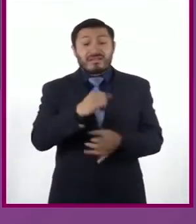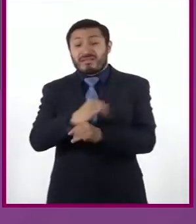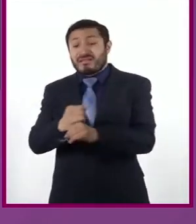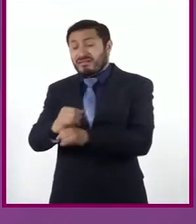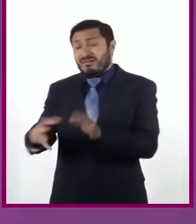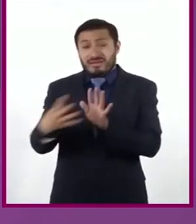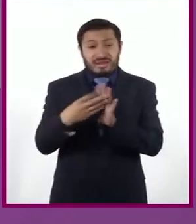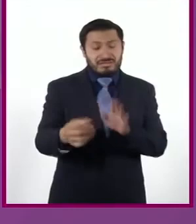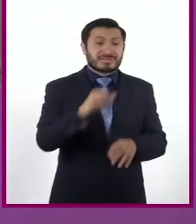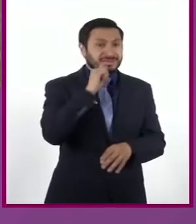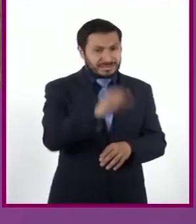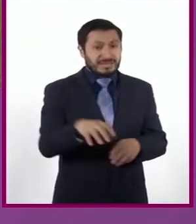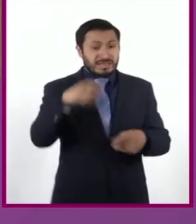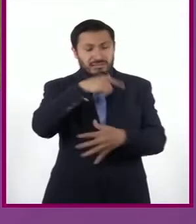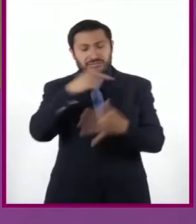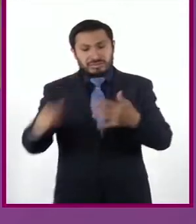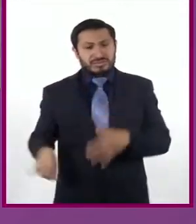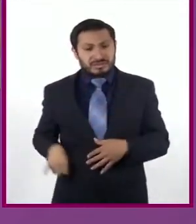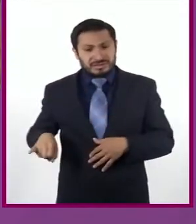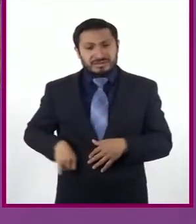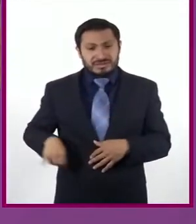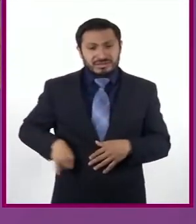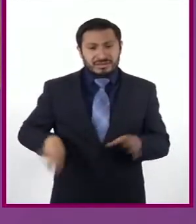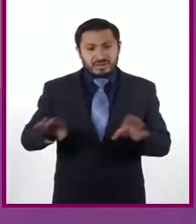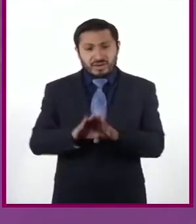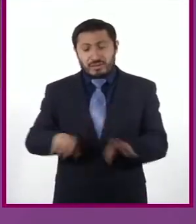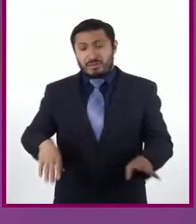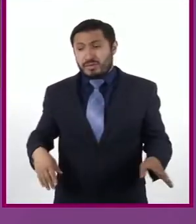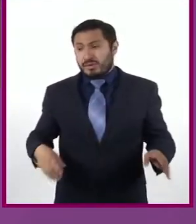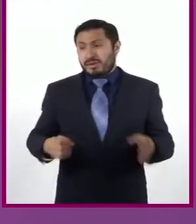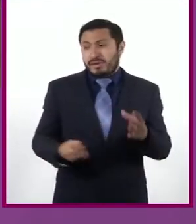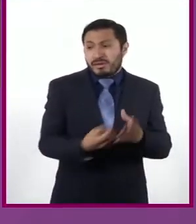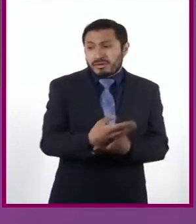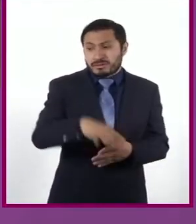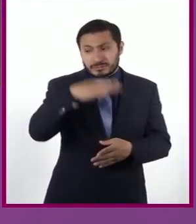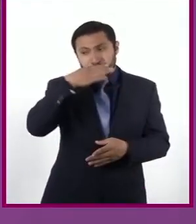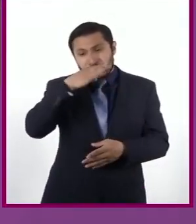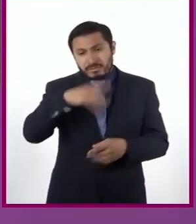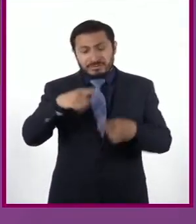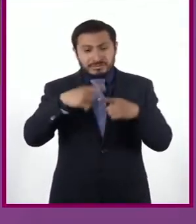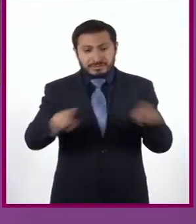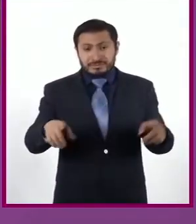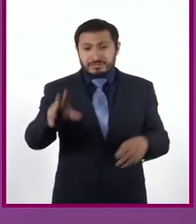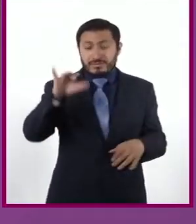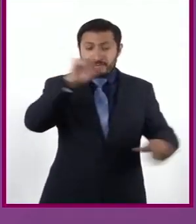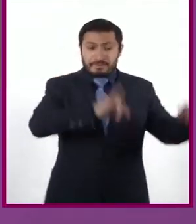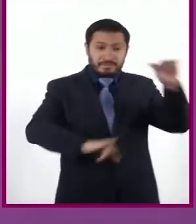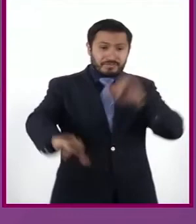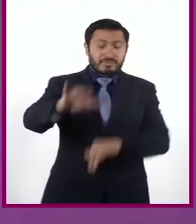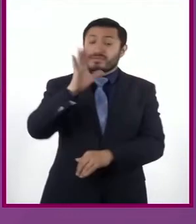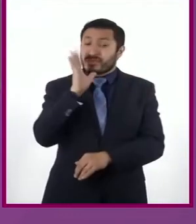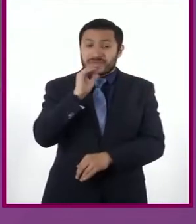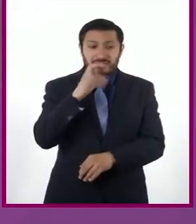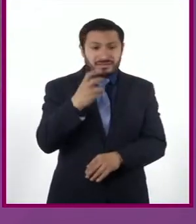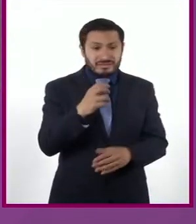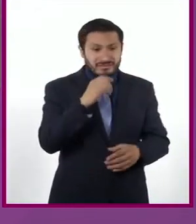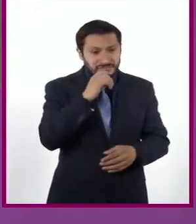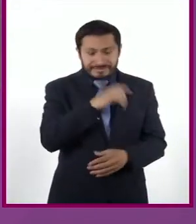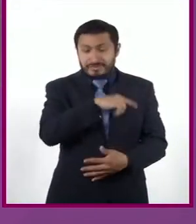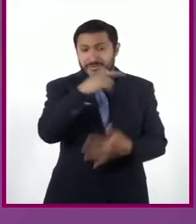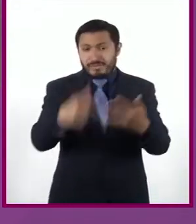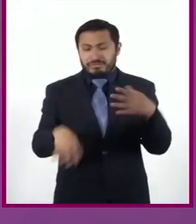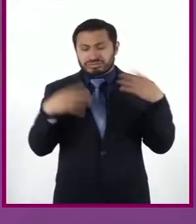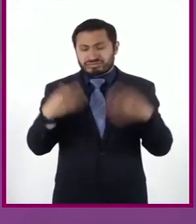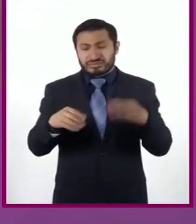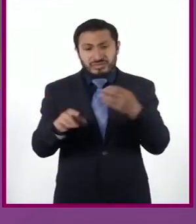intereses pretenden imponer la producción de maíces transgénicos. La conjunción de los ecosistemas que conforman la megabiodiversidad